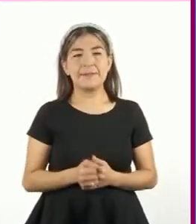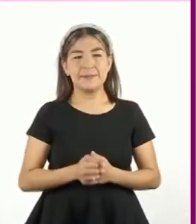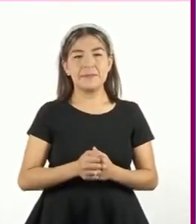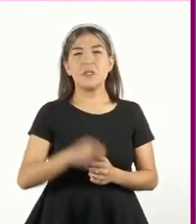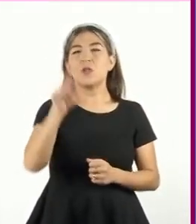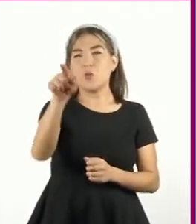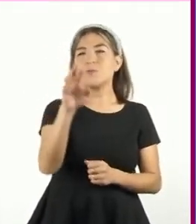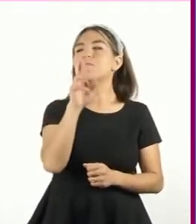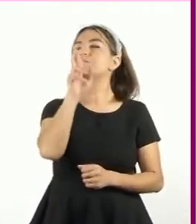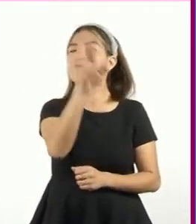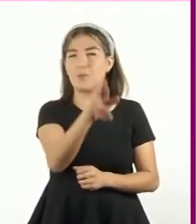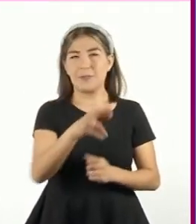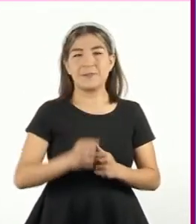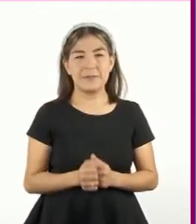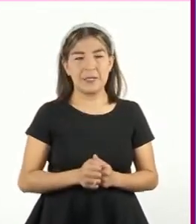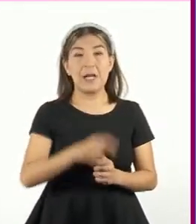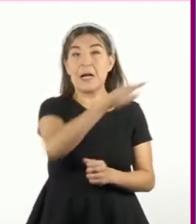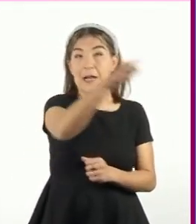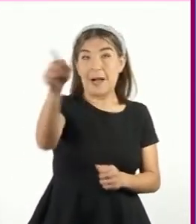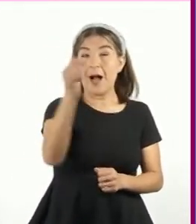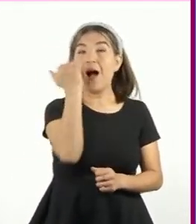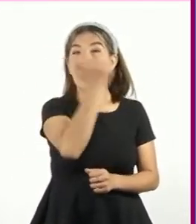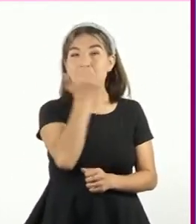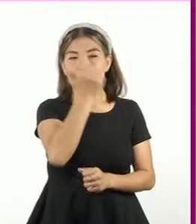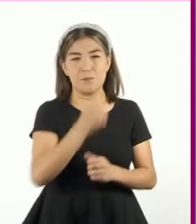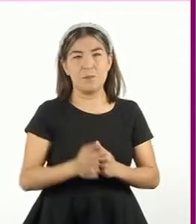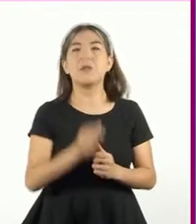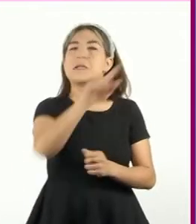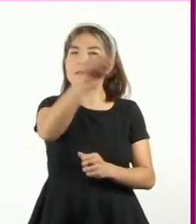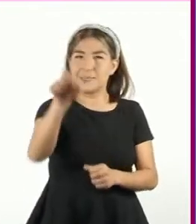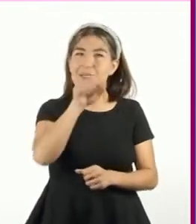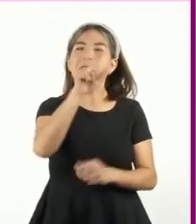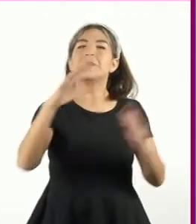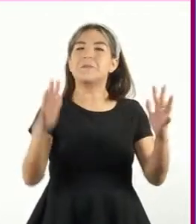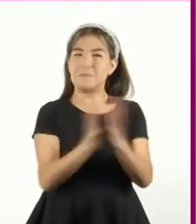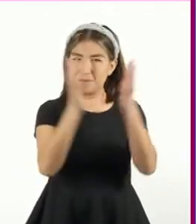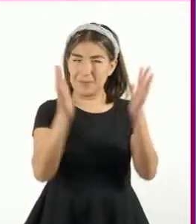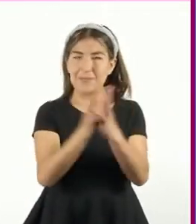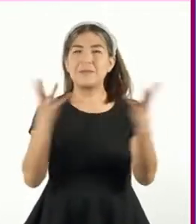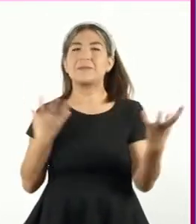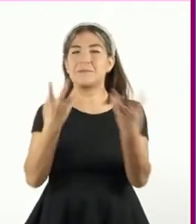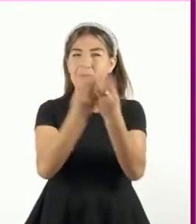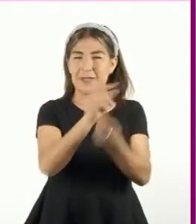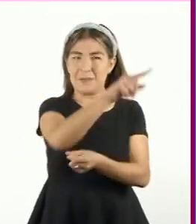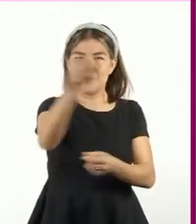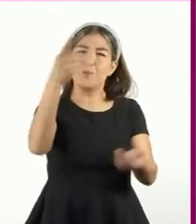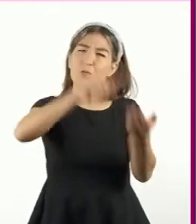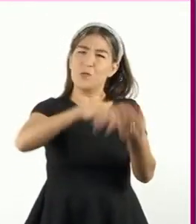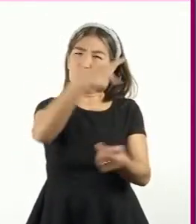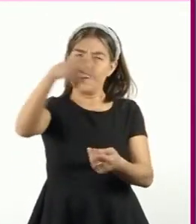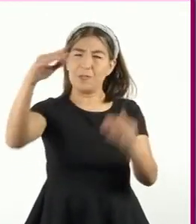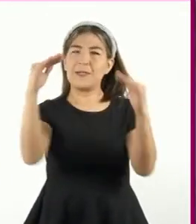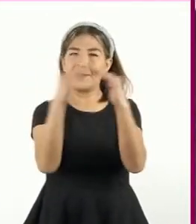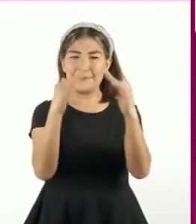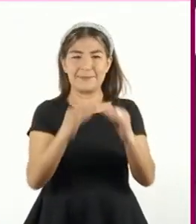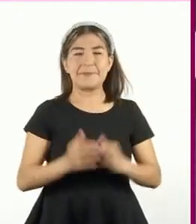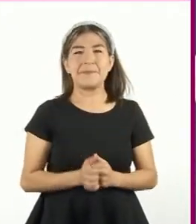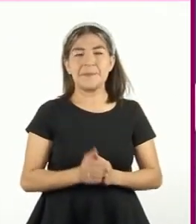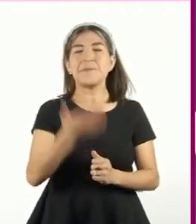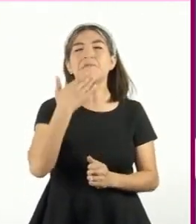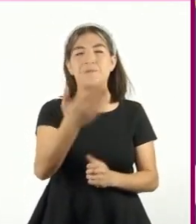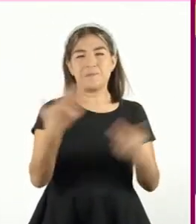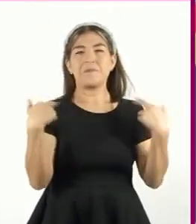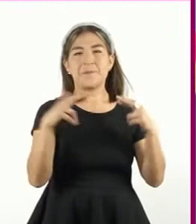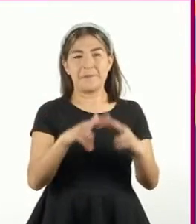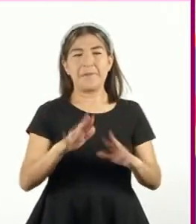la respuesta. Alumnas y alumnos, participen con nosotros desde casa. Perfecto,